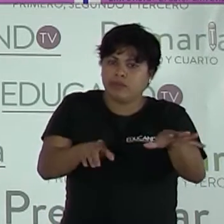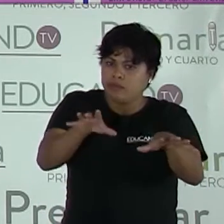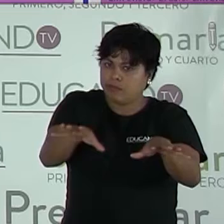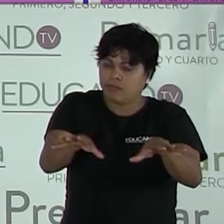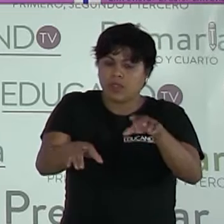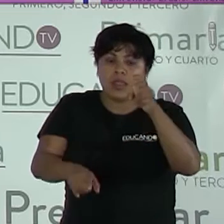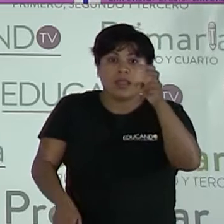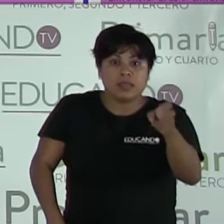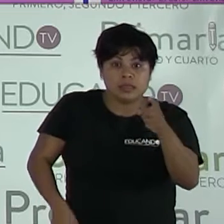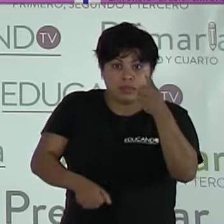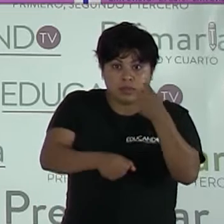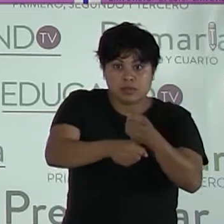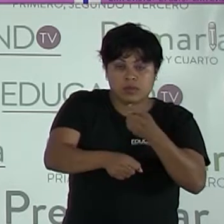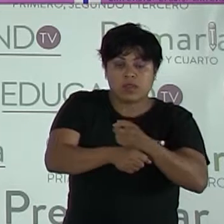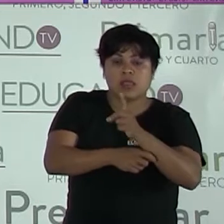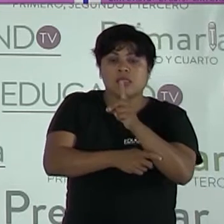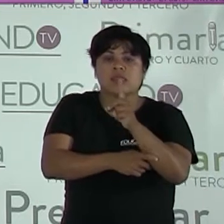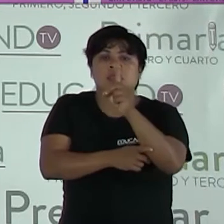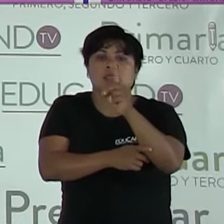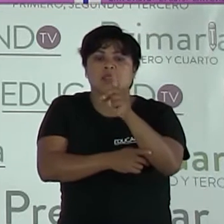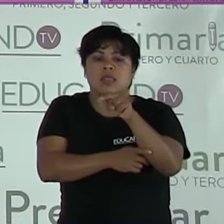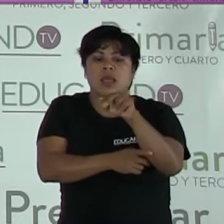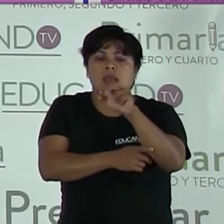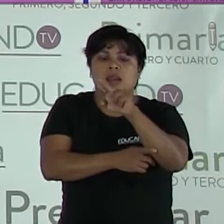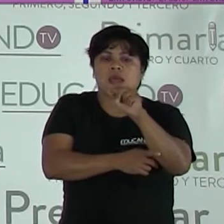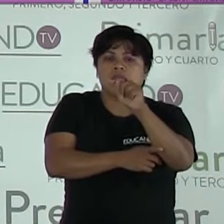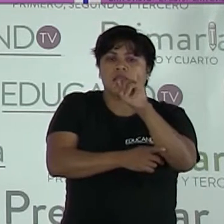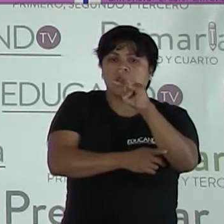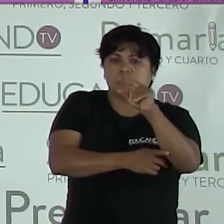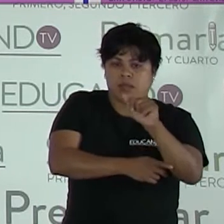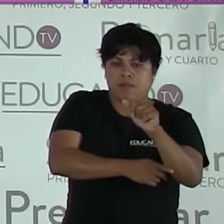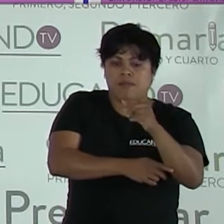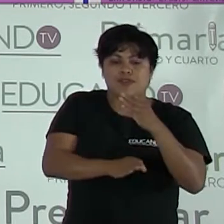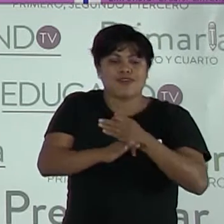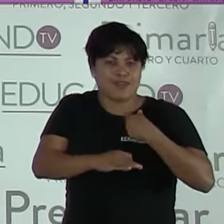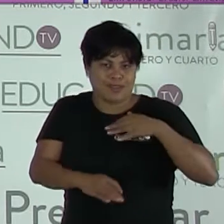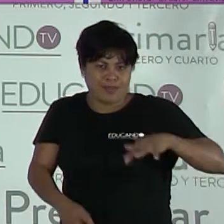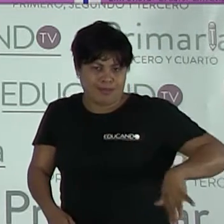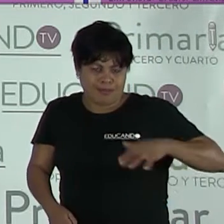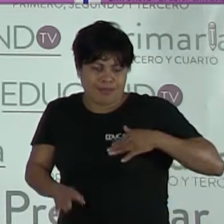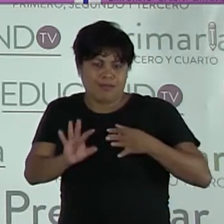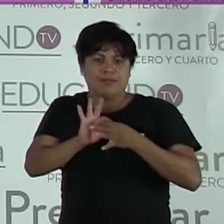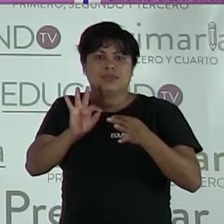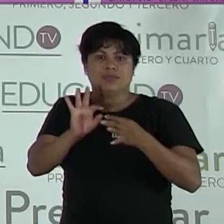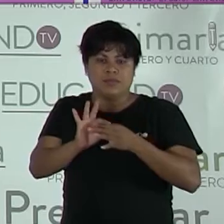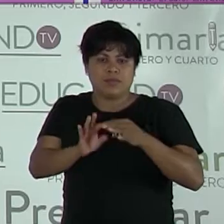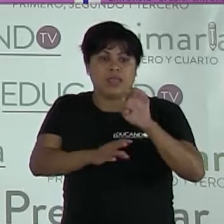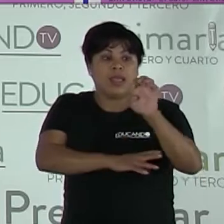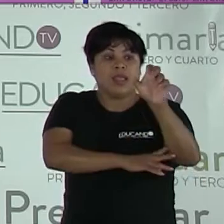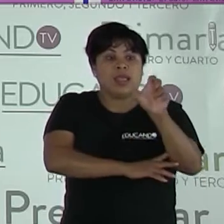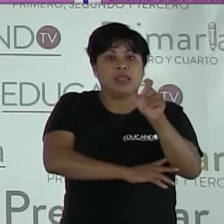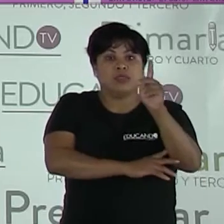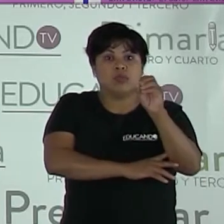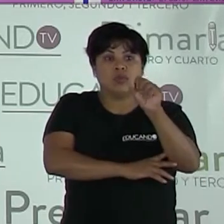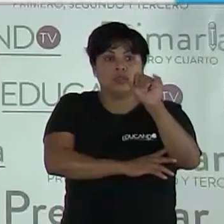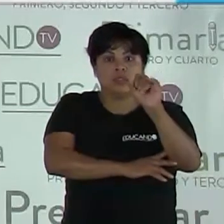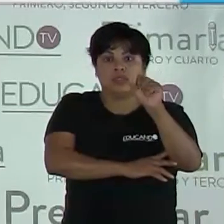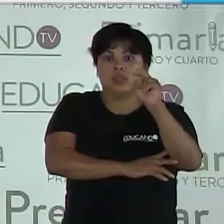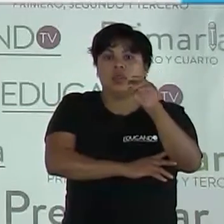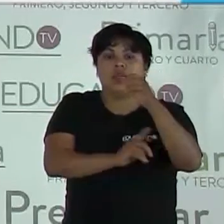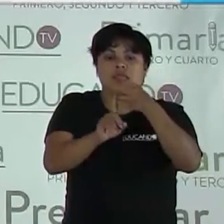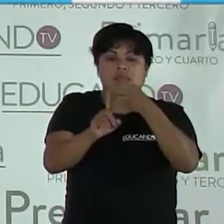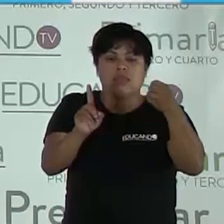que es una forma de exposición narrativa, la que ya te estaba comentando hace un momento. La exposición narrativa